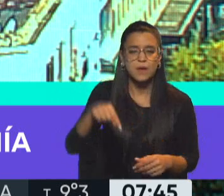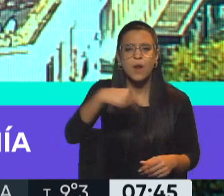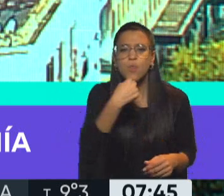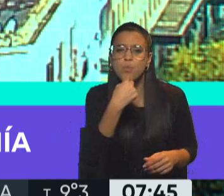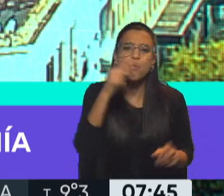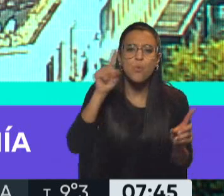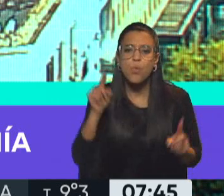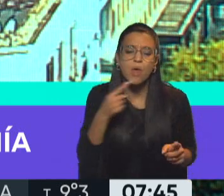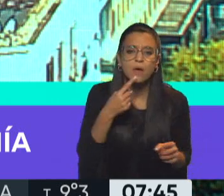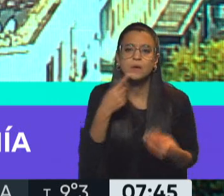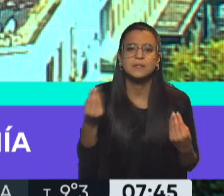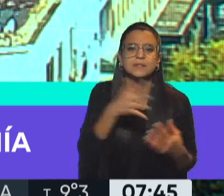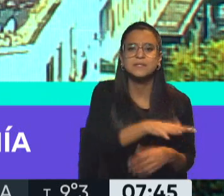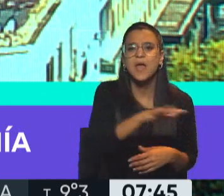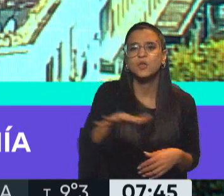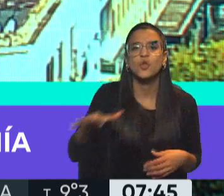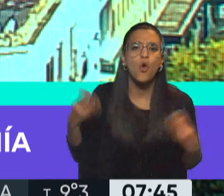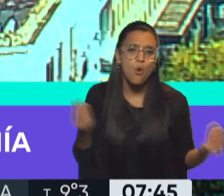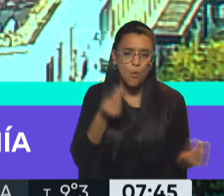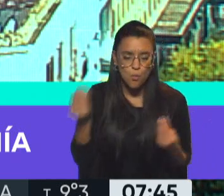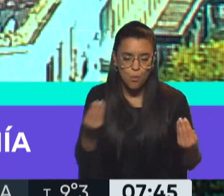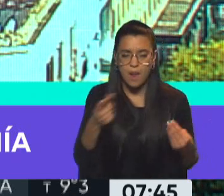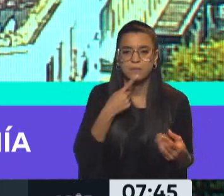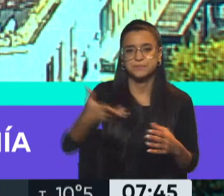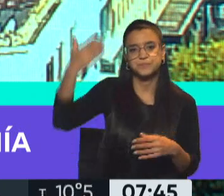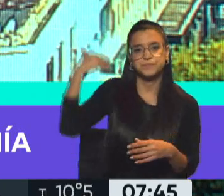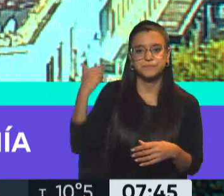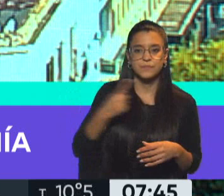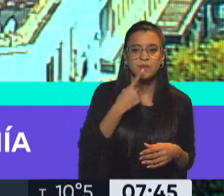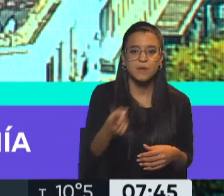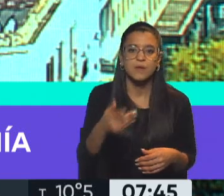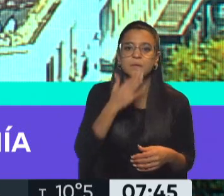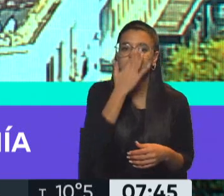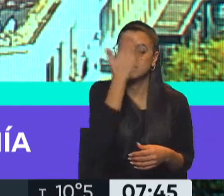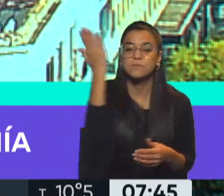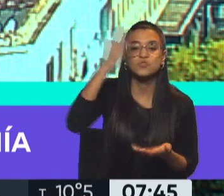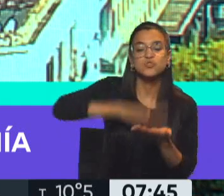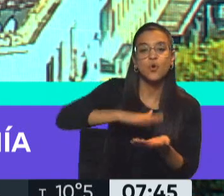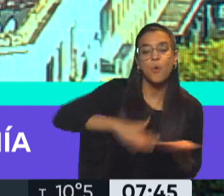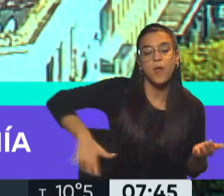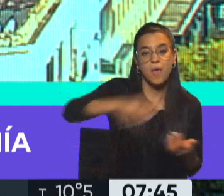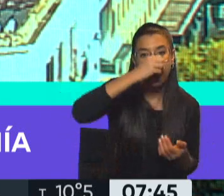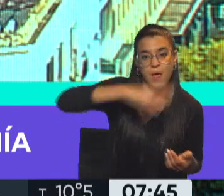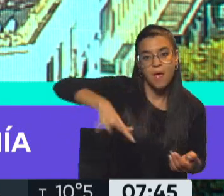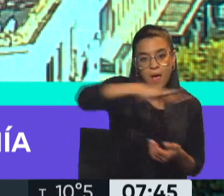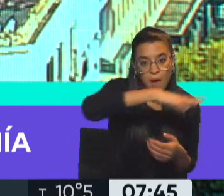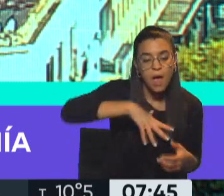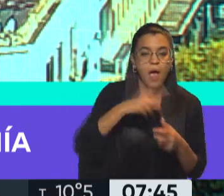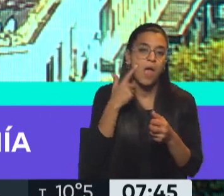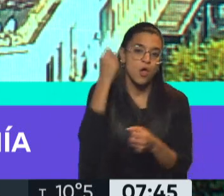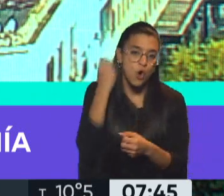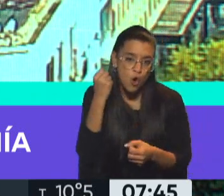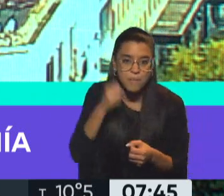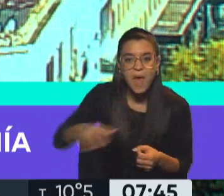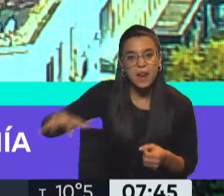es en qué sectores no se había dicho inicialmente para lo que es los sectores rurales las economías regionales después